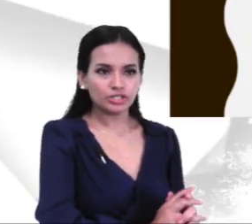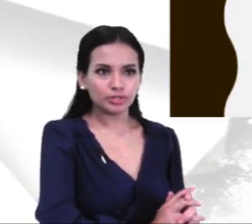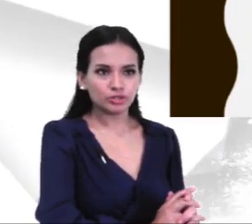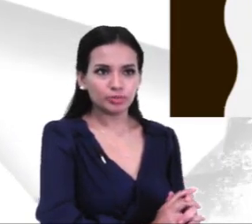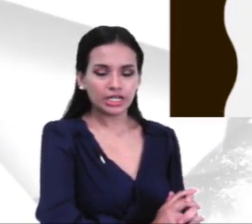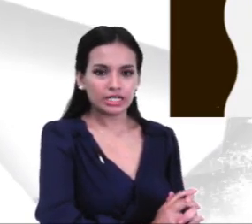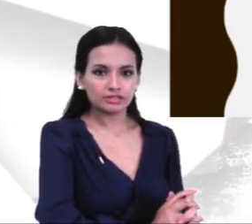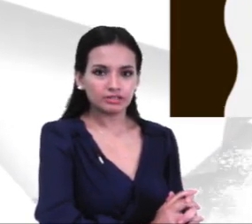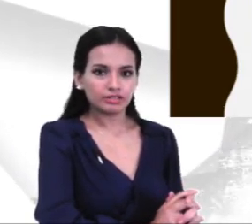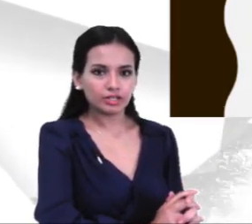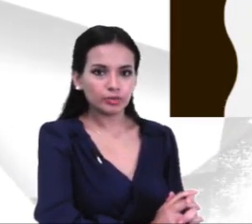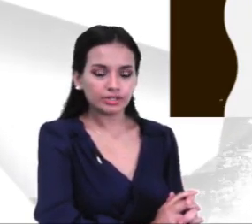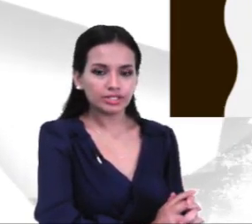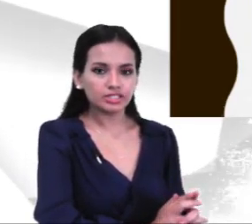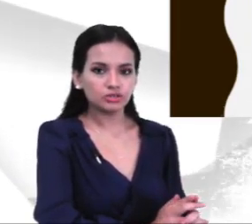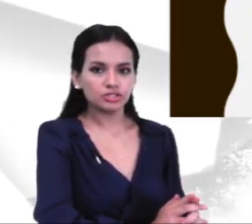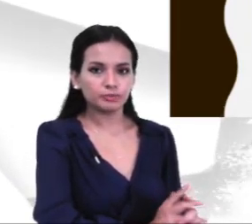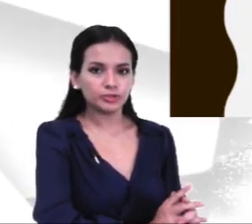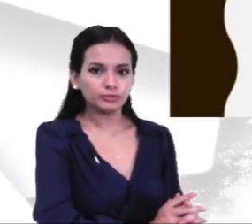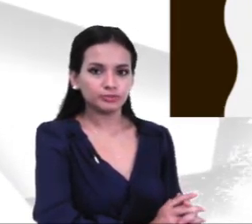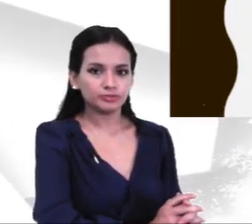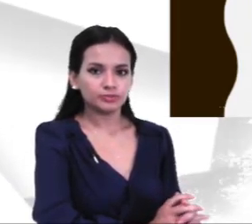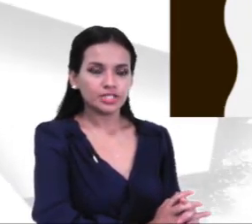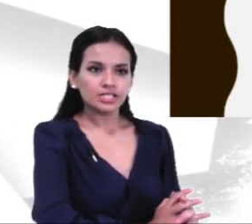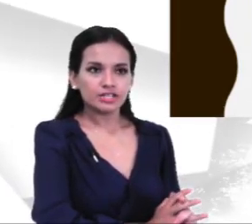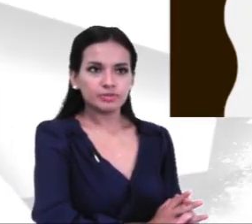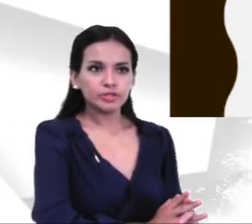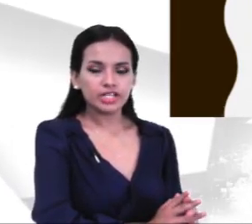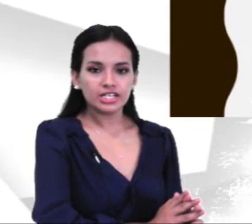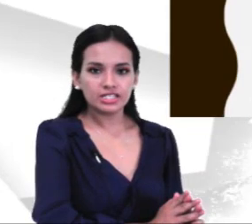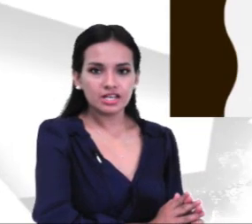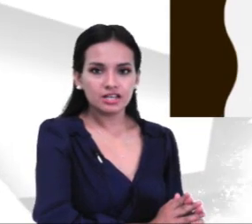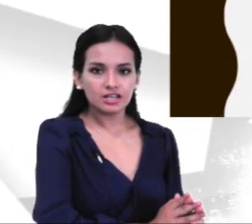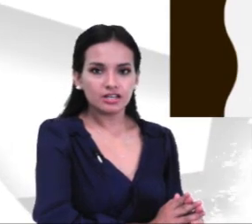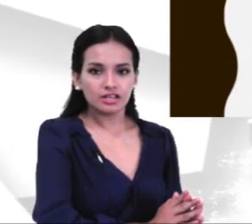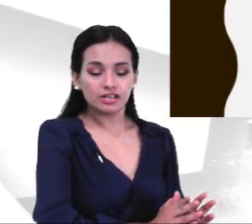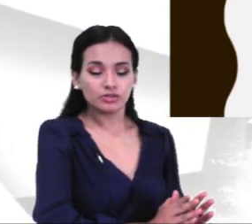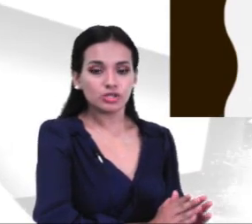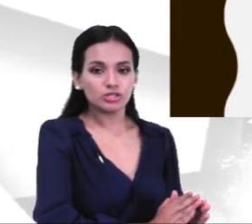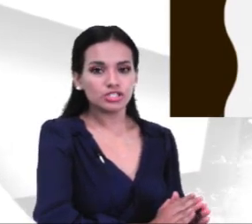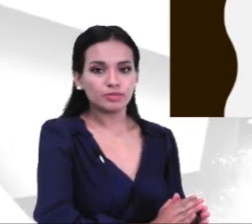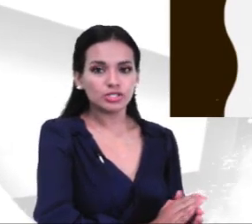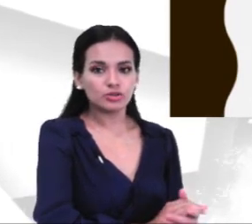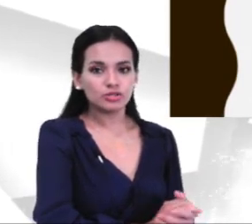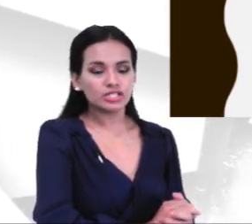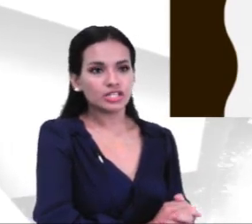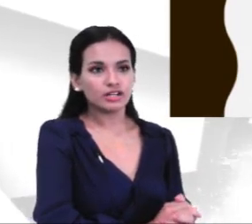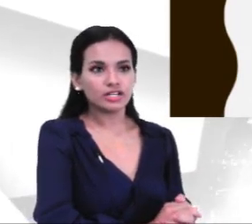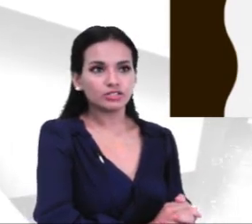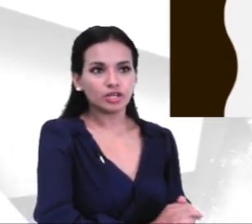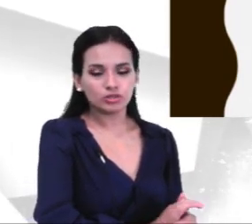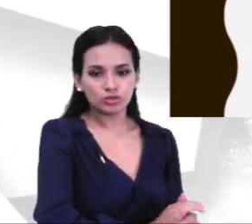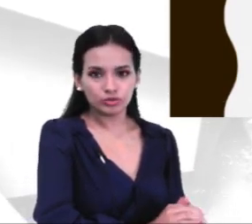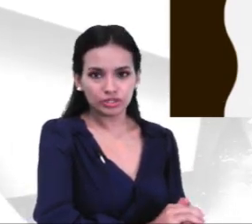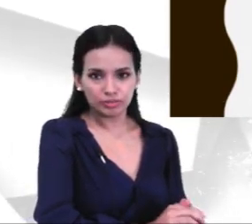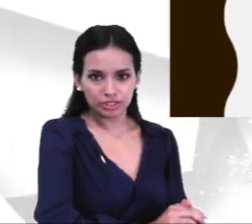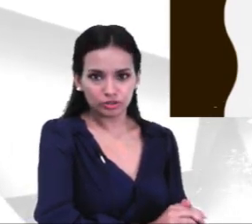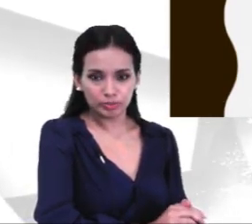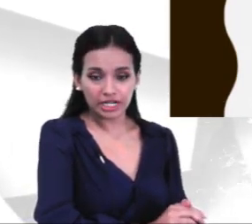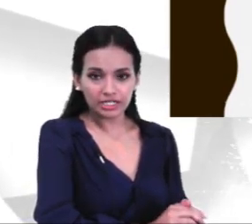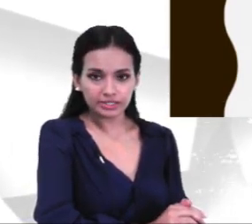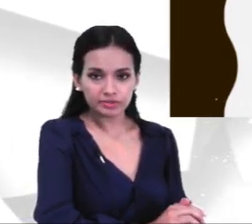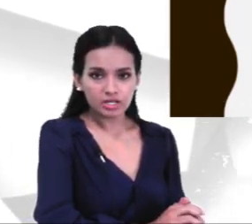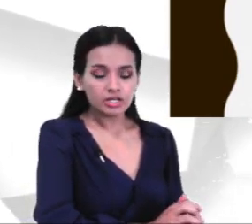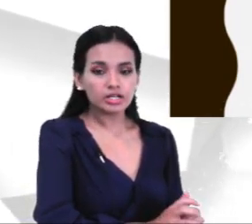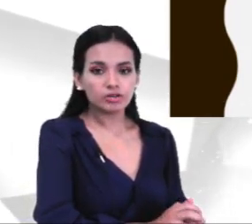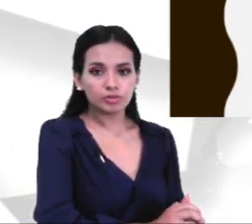ecosistemas tropicales recuerdan este concepto sabemos que este estos ecosistemas son los que están relacionados con los climas